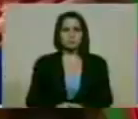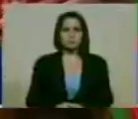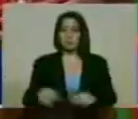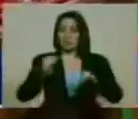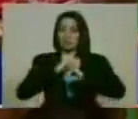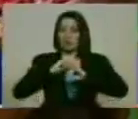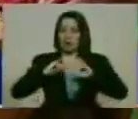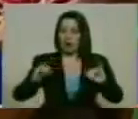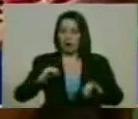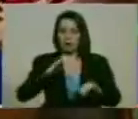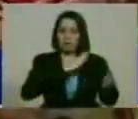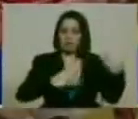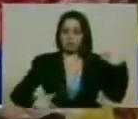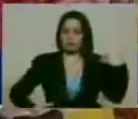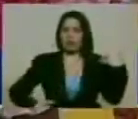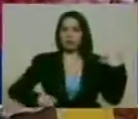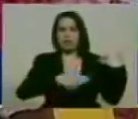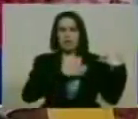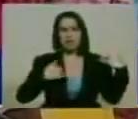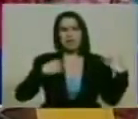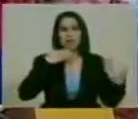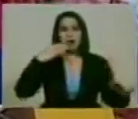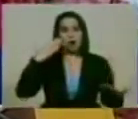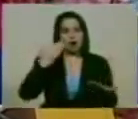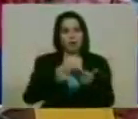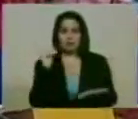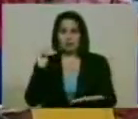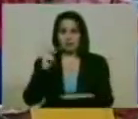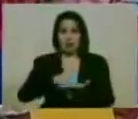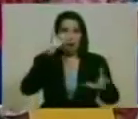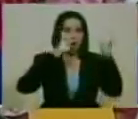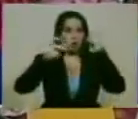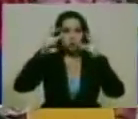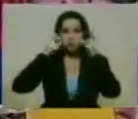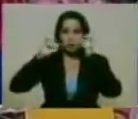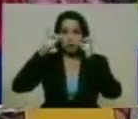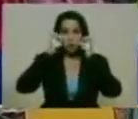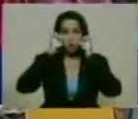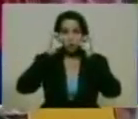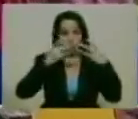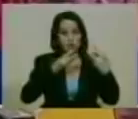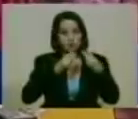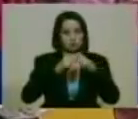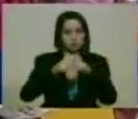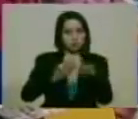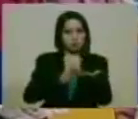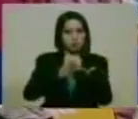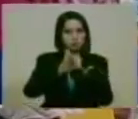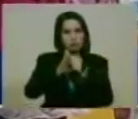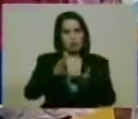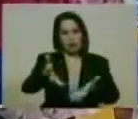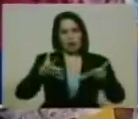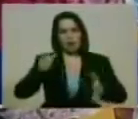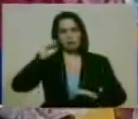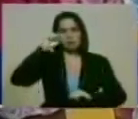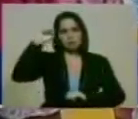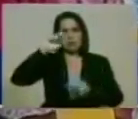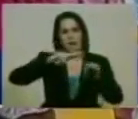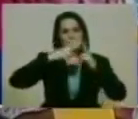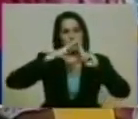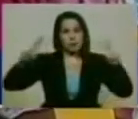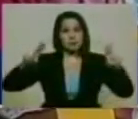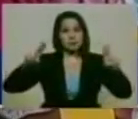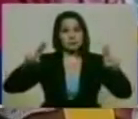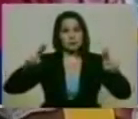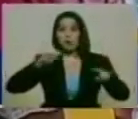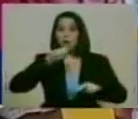Finalmente, presidente, quiero darle las gracias por venir hasta aquí a escucharnos, por conducirnos en este camino victorioso lleno de paz. En sus